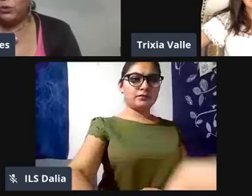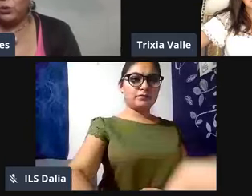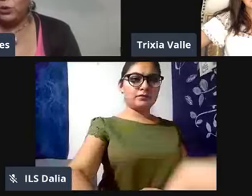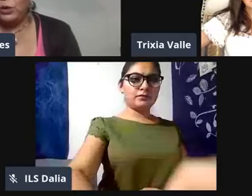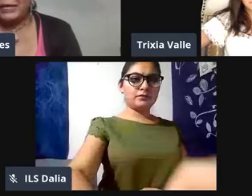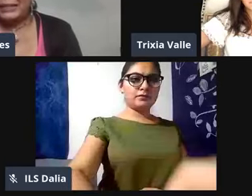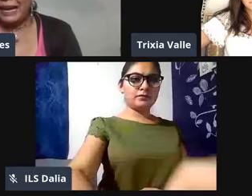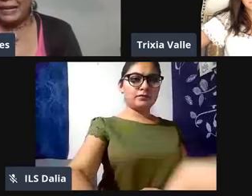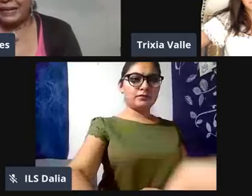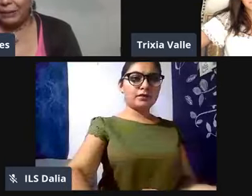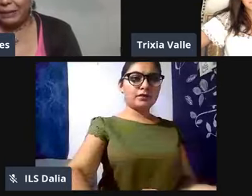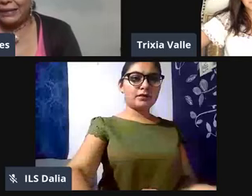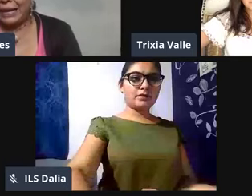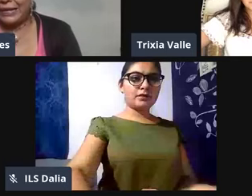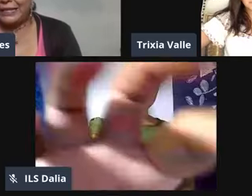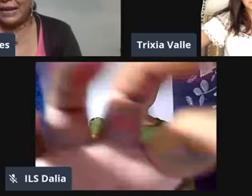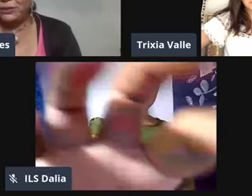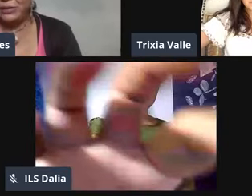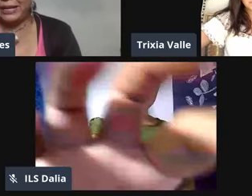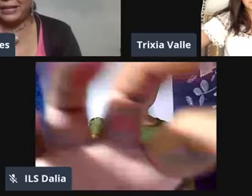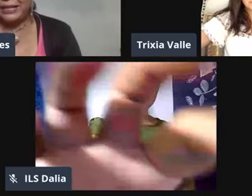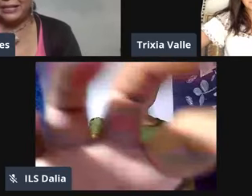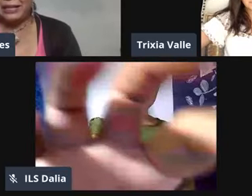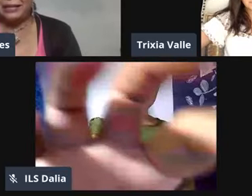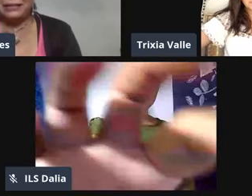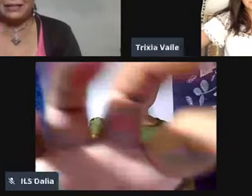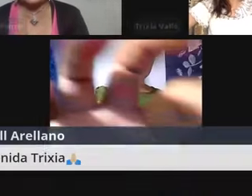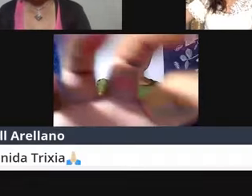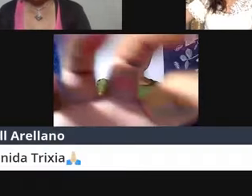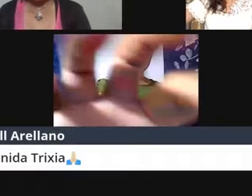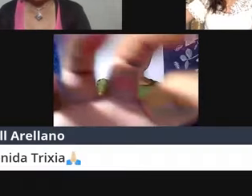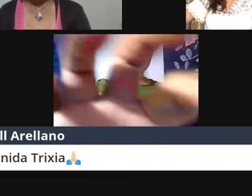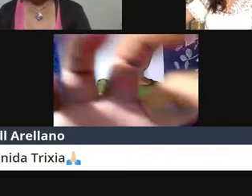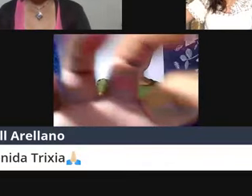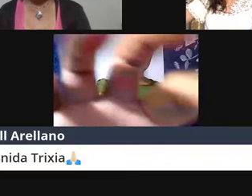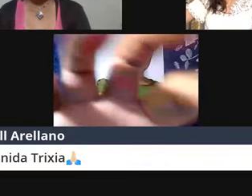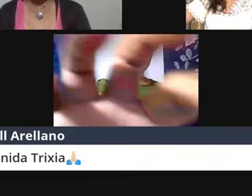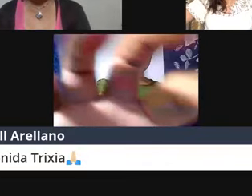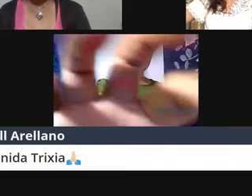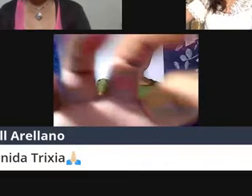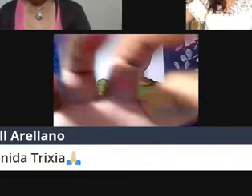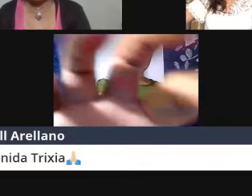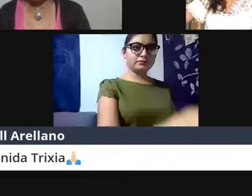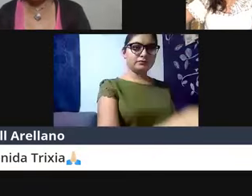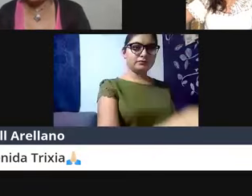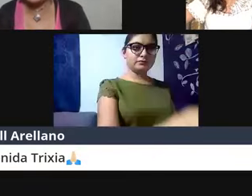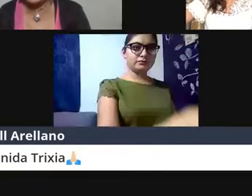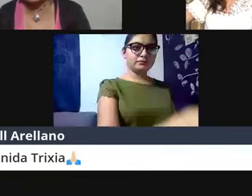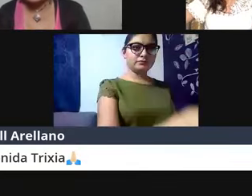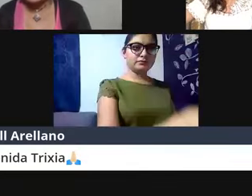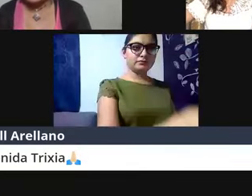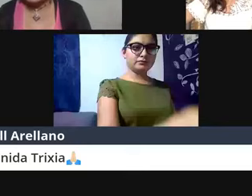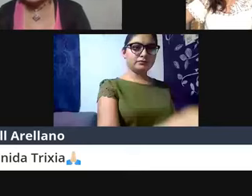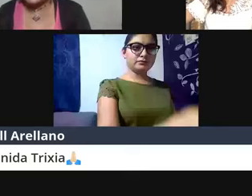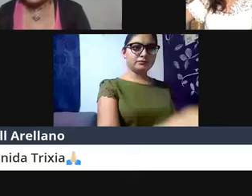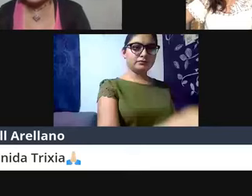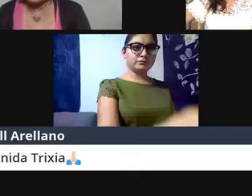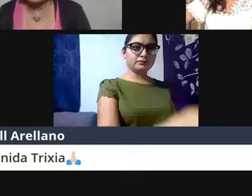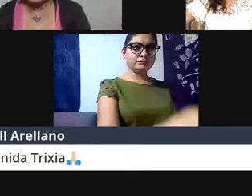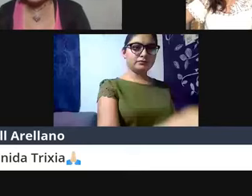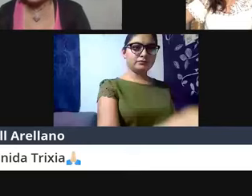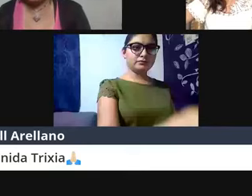un saludo de Anabel Arellano, que ya sabes que, bueno, ahí está el saludo para que tú lo leas,